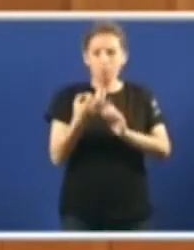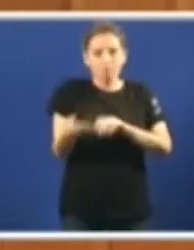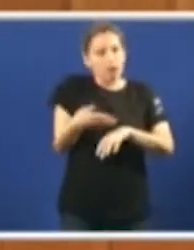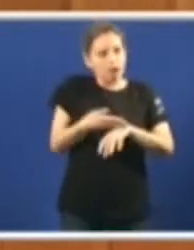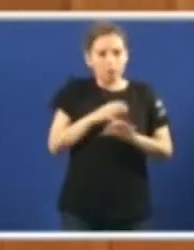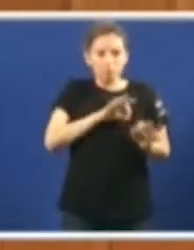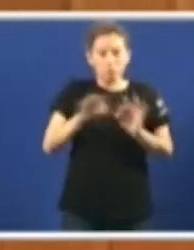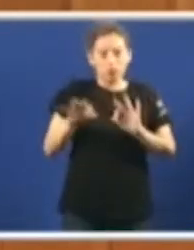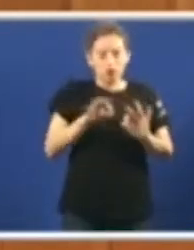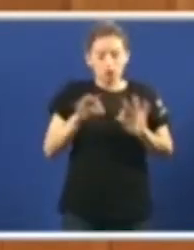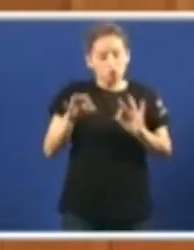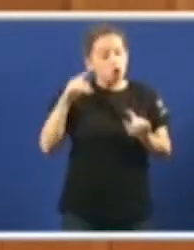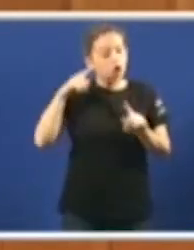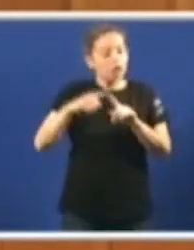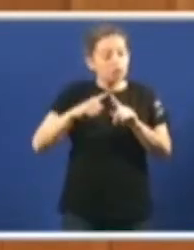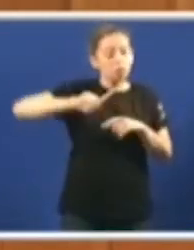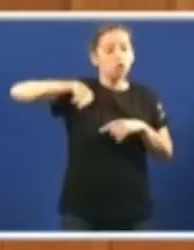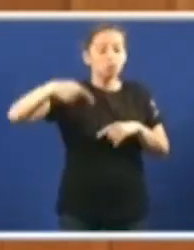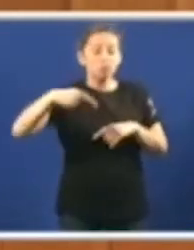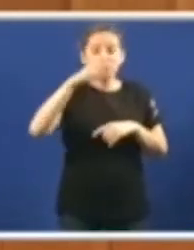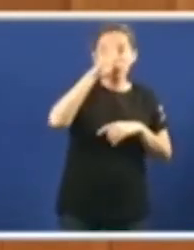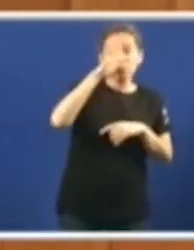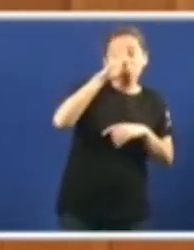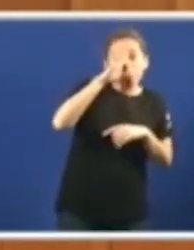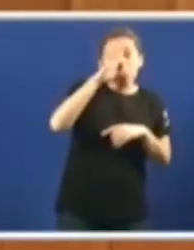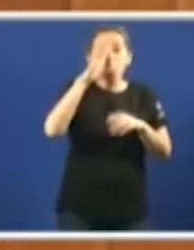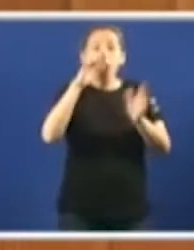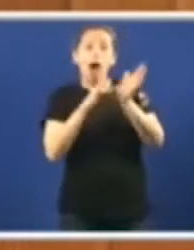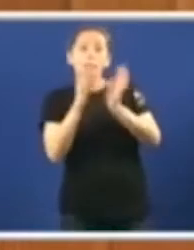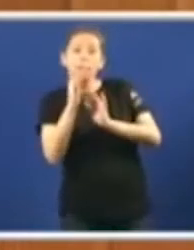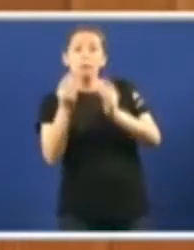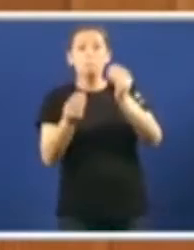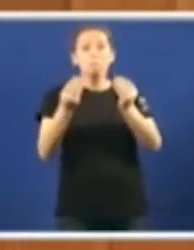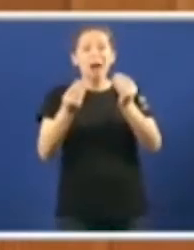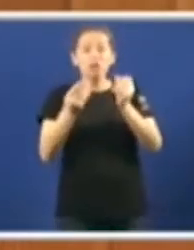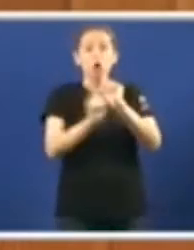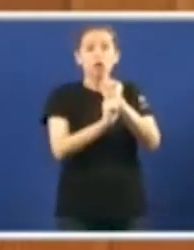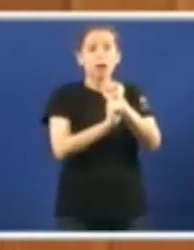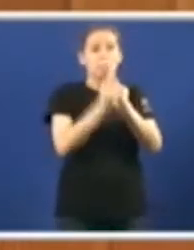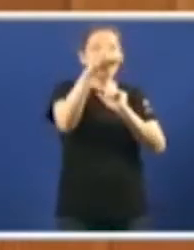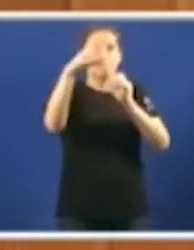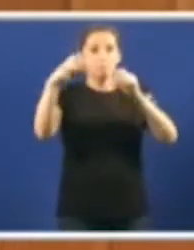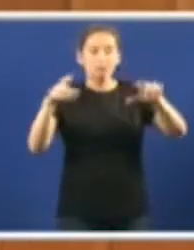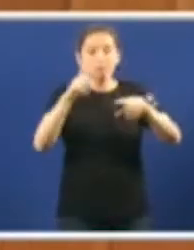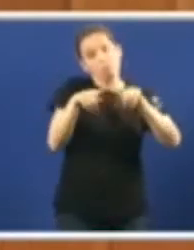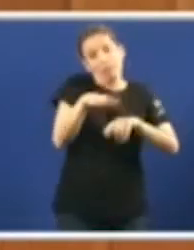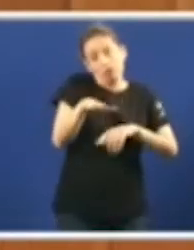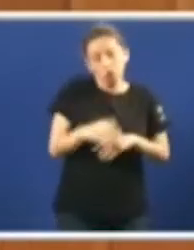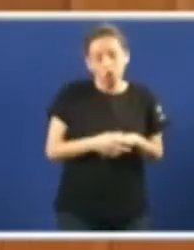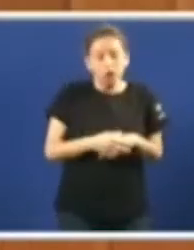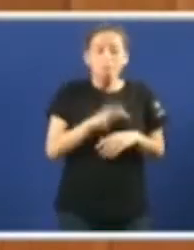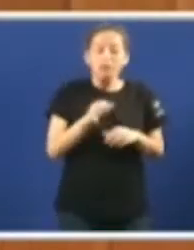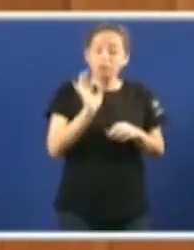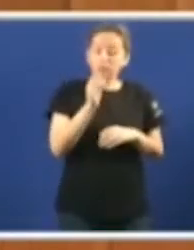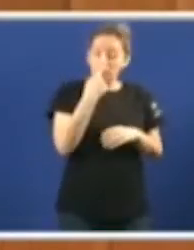artellado, e que o trampeo se efectúe entre febreiro, abril, maio, segundo a zona. É certo que o ano pasado a Consellería de Medio